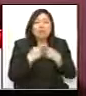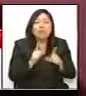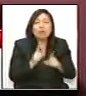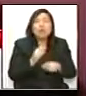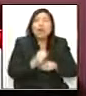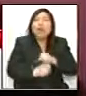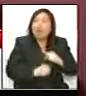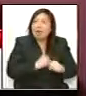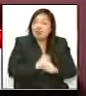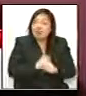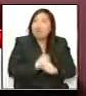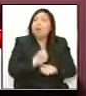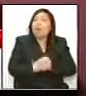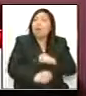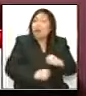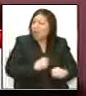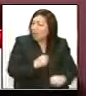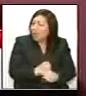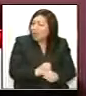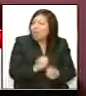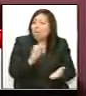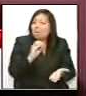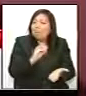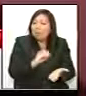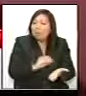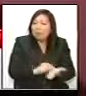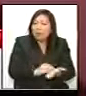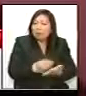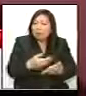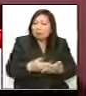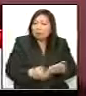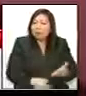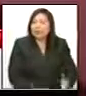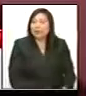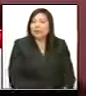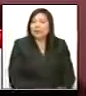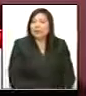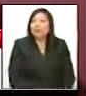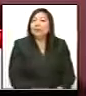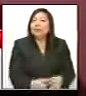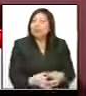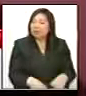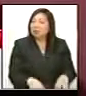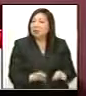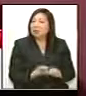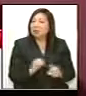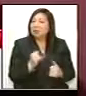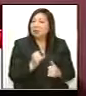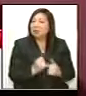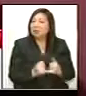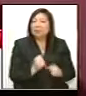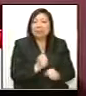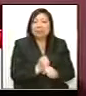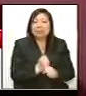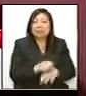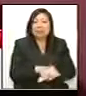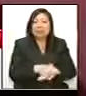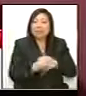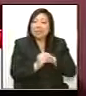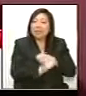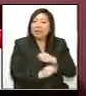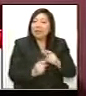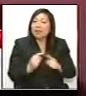año a año tienen que ser mucho más expeditivos. Es imprescindible culminar con la elaboración del Plan